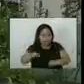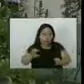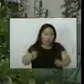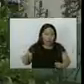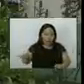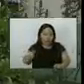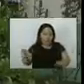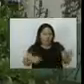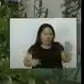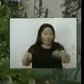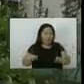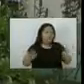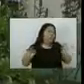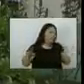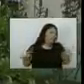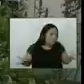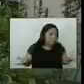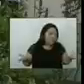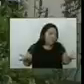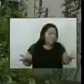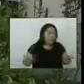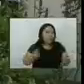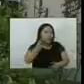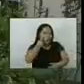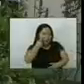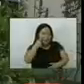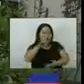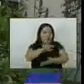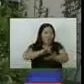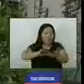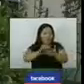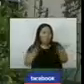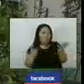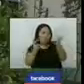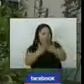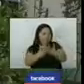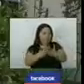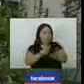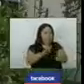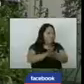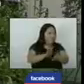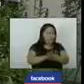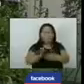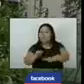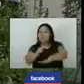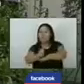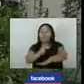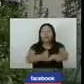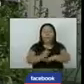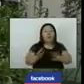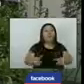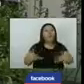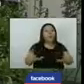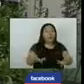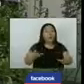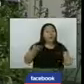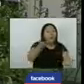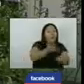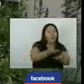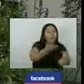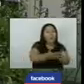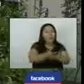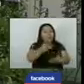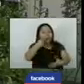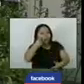de una manera cuidando también el medio ambiente, una inversión eficiente porque nuestra propuesta es el